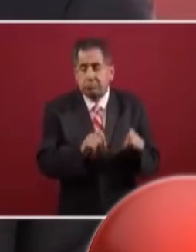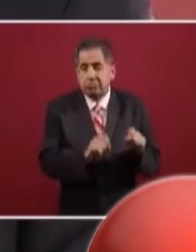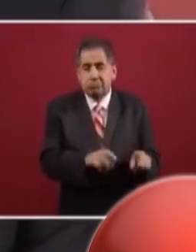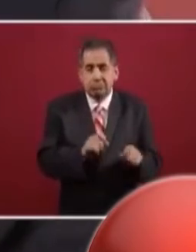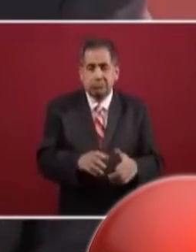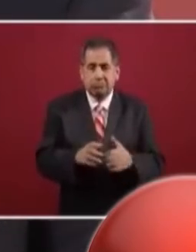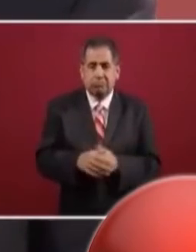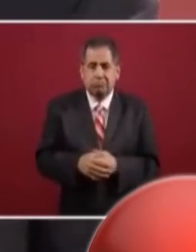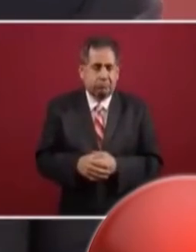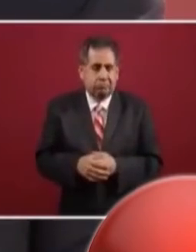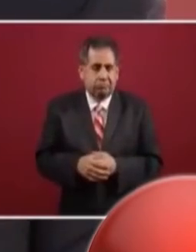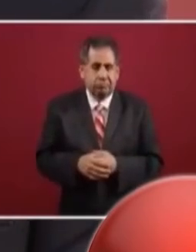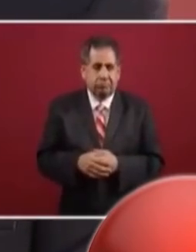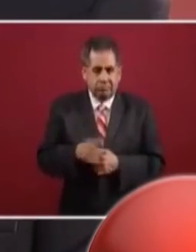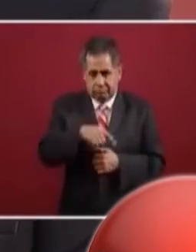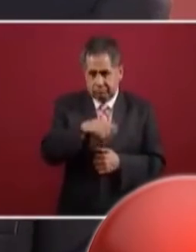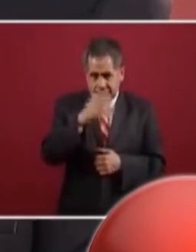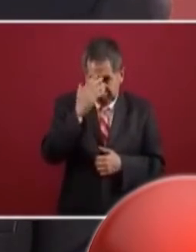Hagan